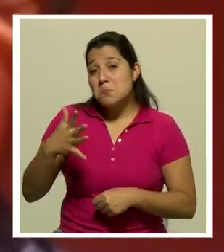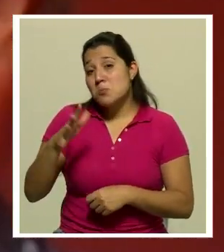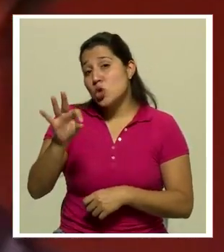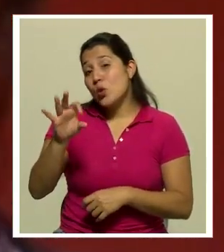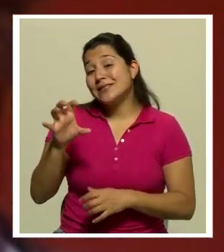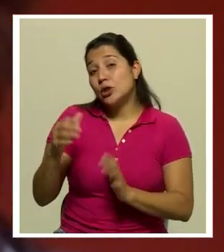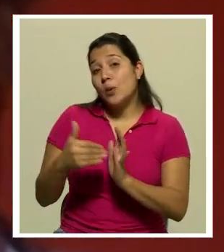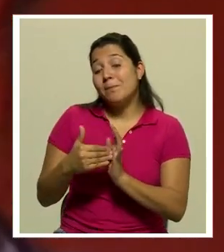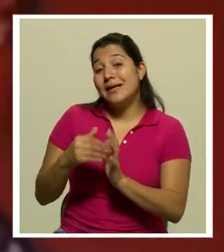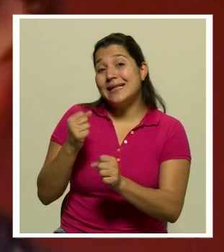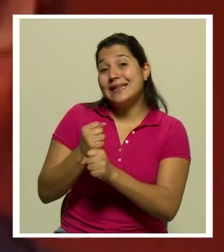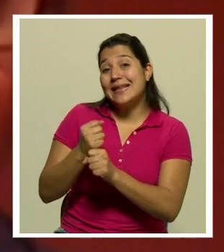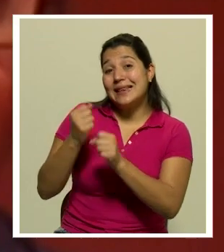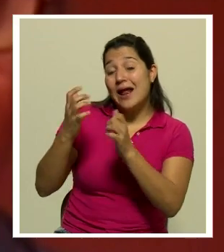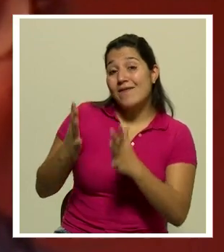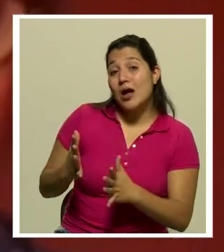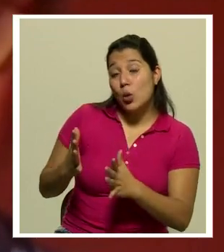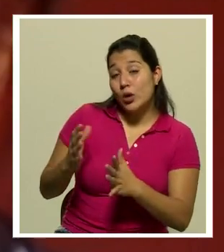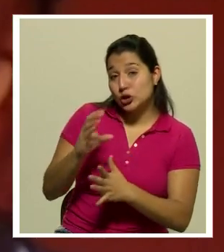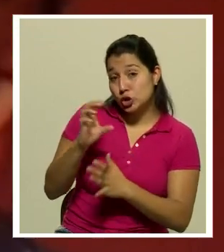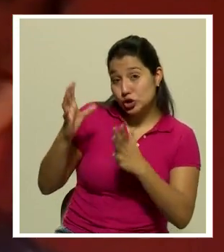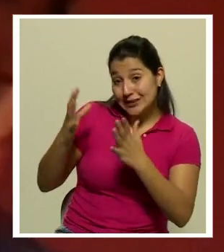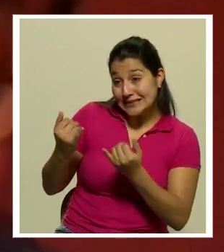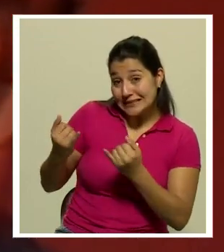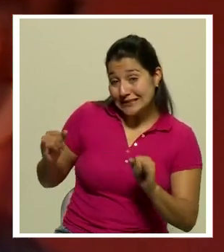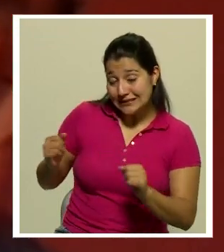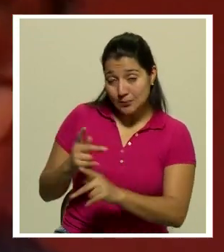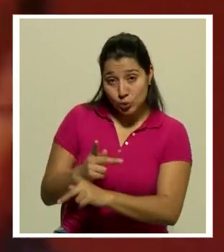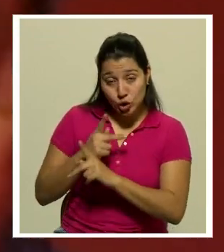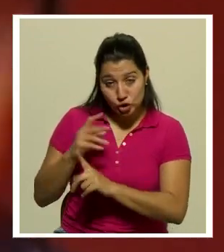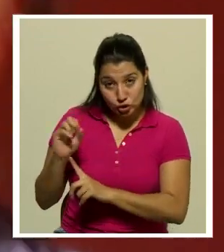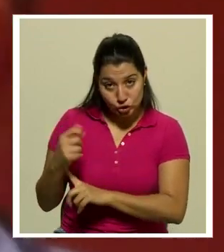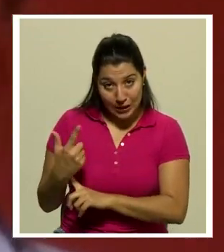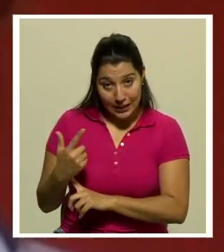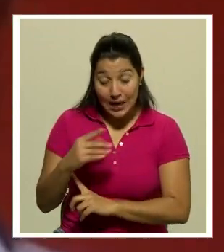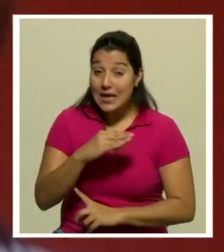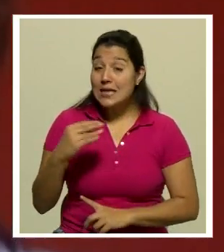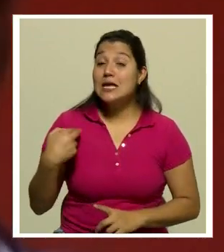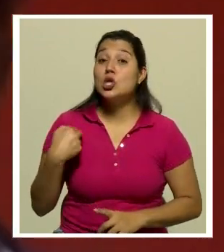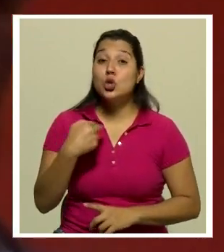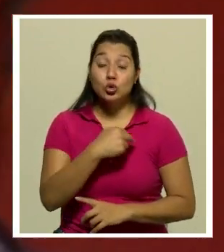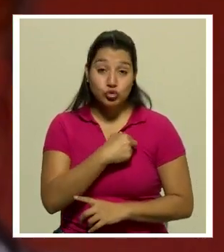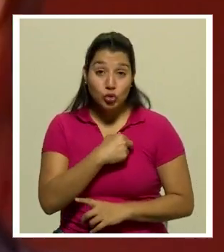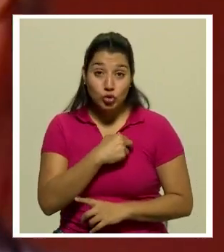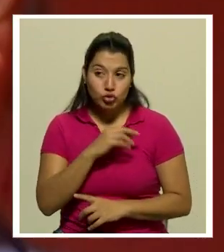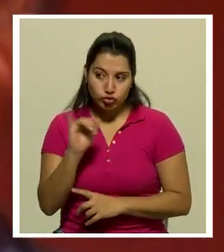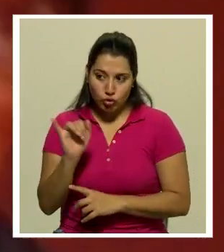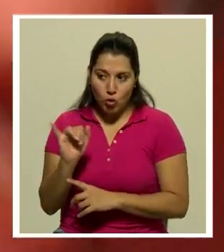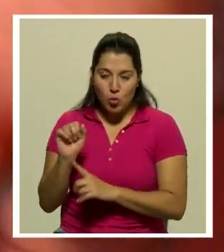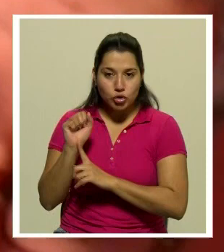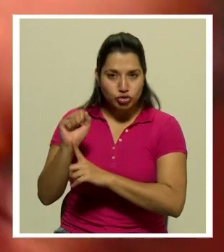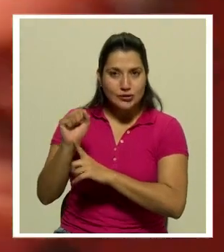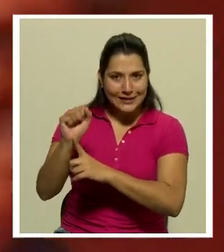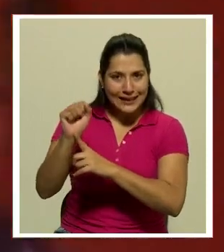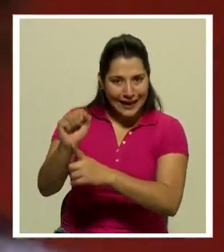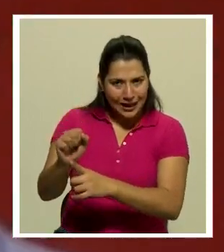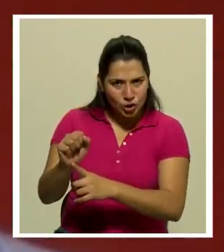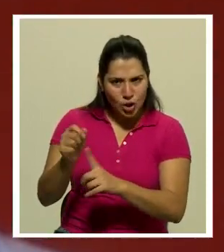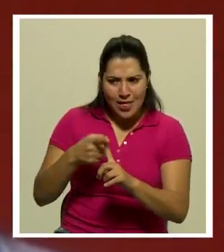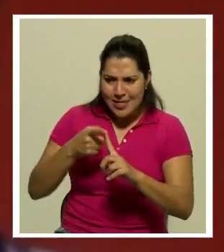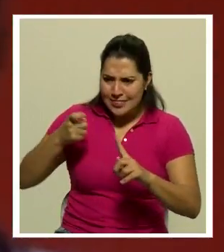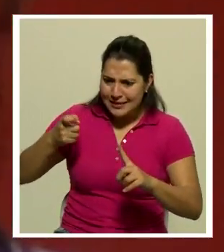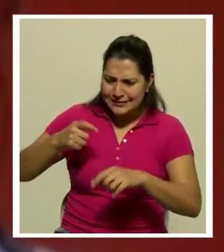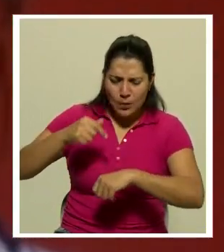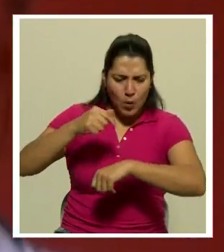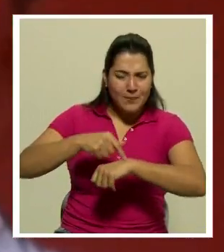costarricenses sin protección social. Y nosotros como Confederación Renovaron, desde el inicio de esta